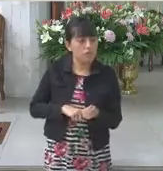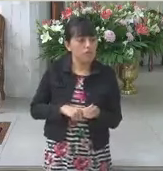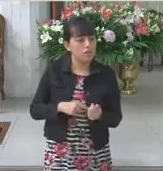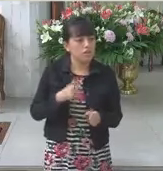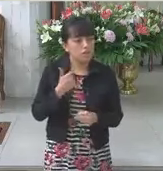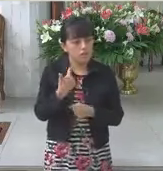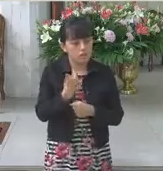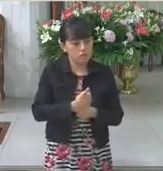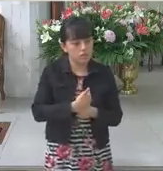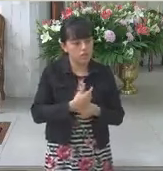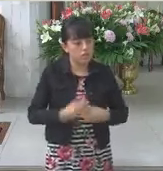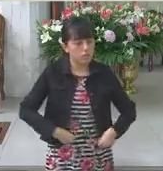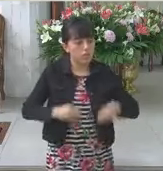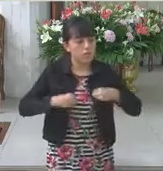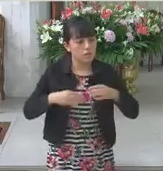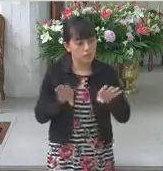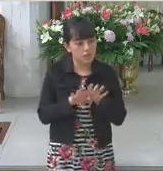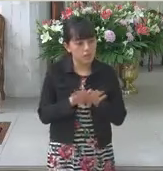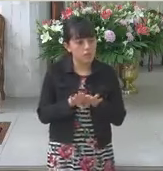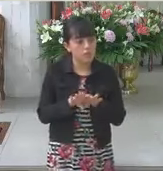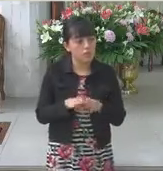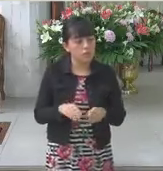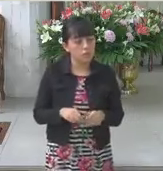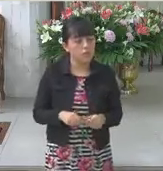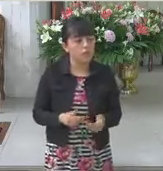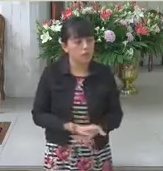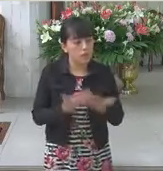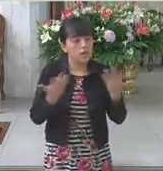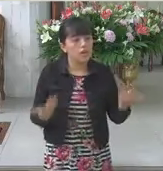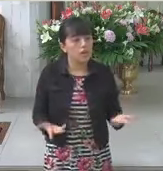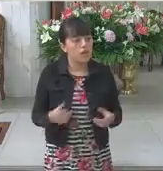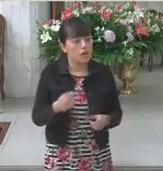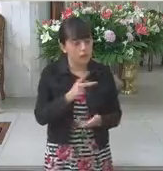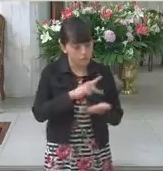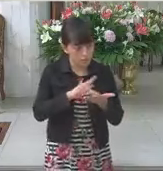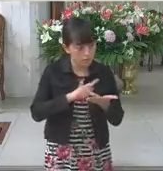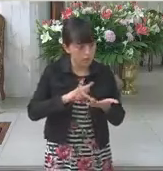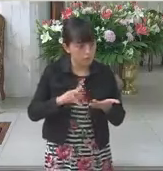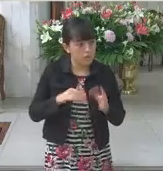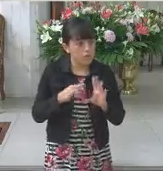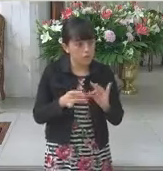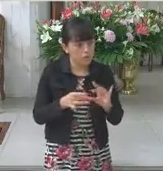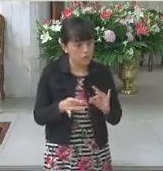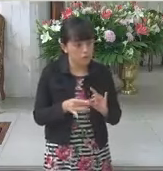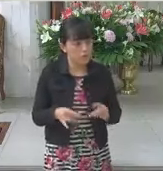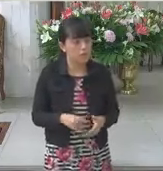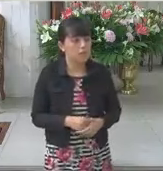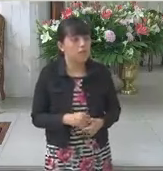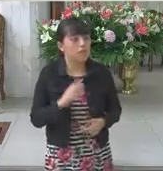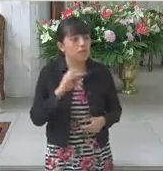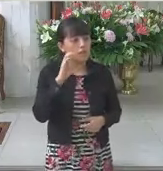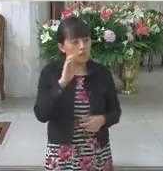apóstol Pablo en la epístola primera de los Corintios capítulo 11 cuando trata acerca de la mesa del